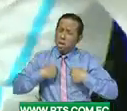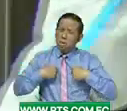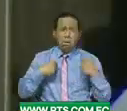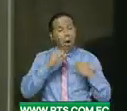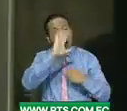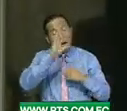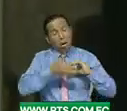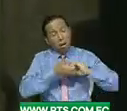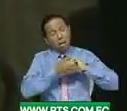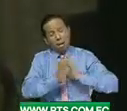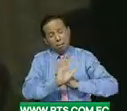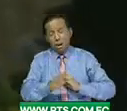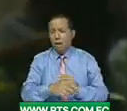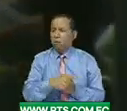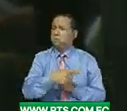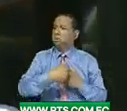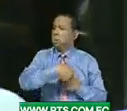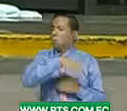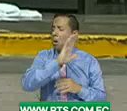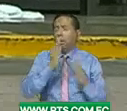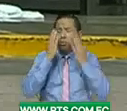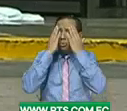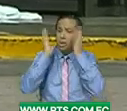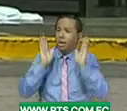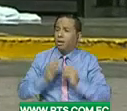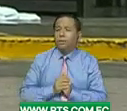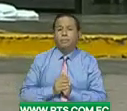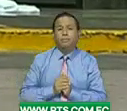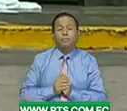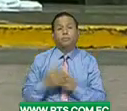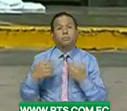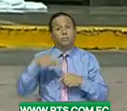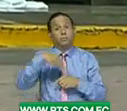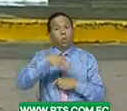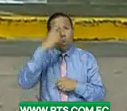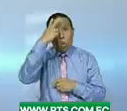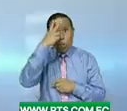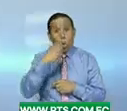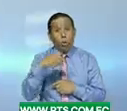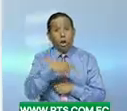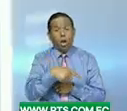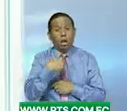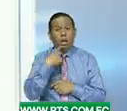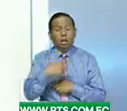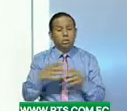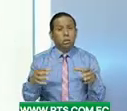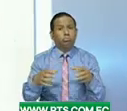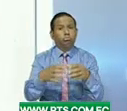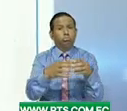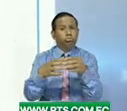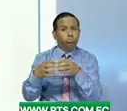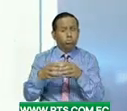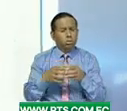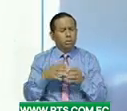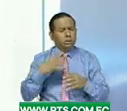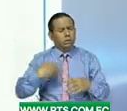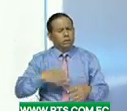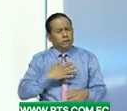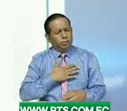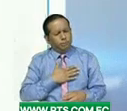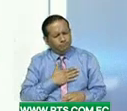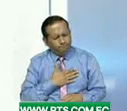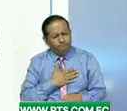dijo con quién se iba a ver? No, no, nada más. La Asociación Hotelera del Guayas se solidarizó con todos los locales que han